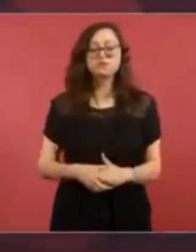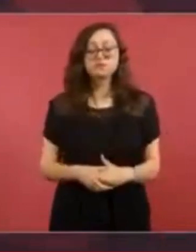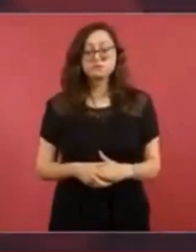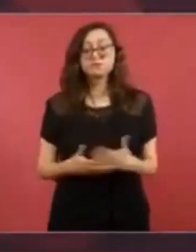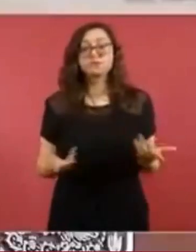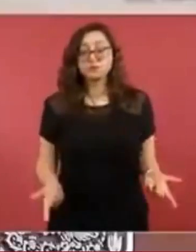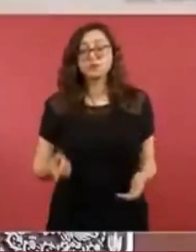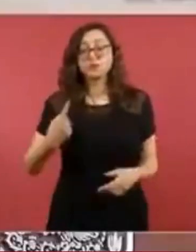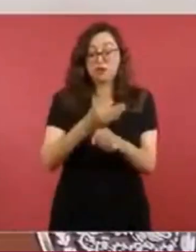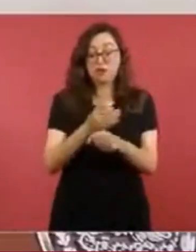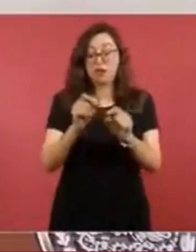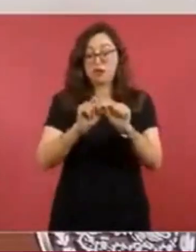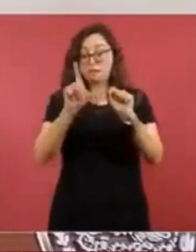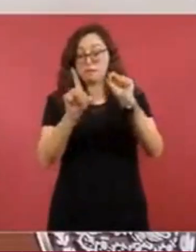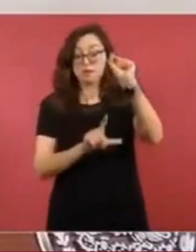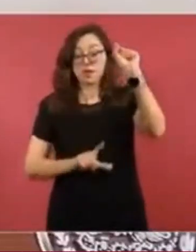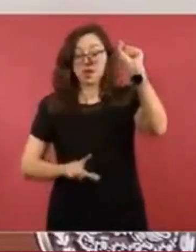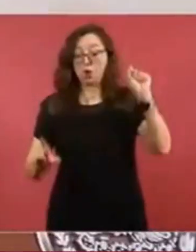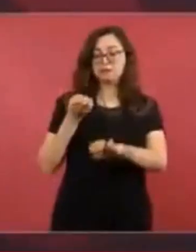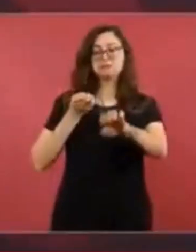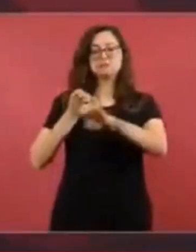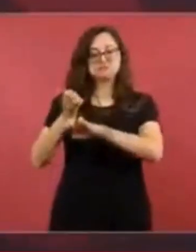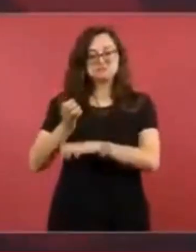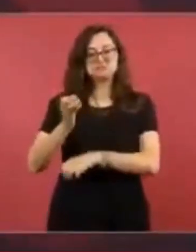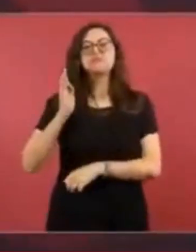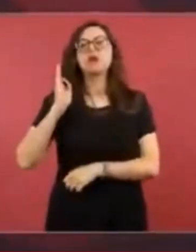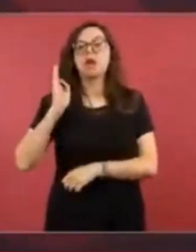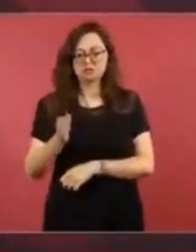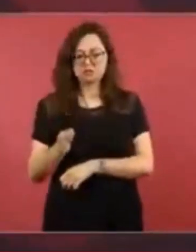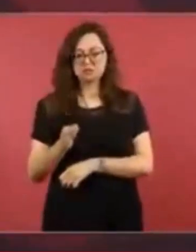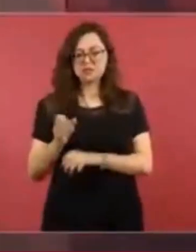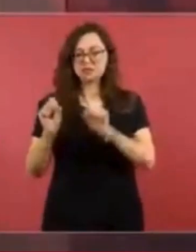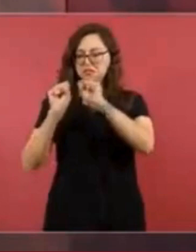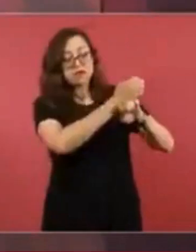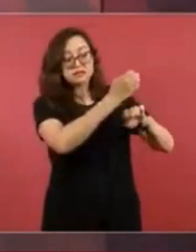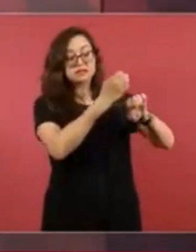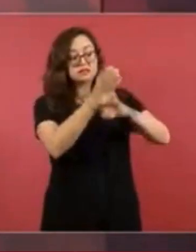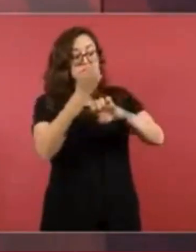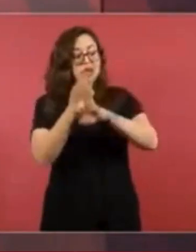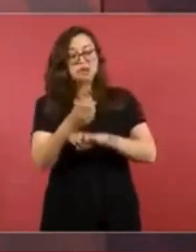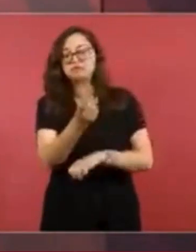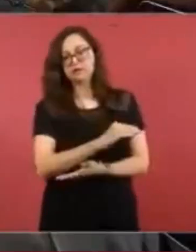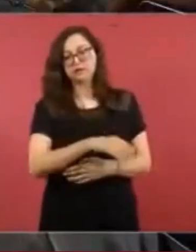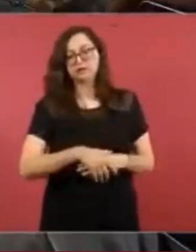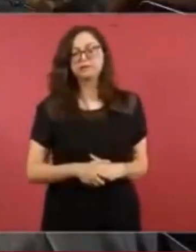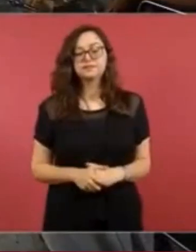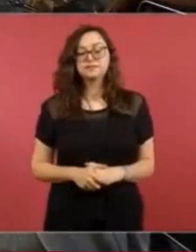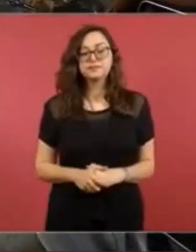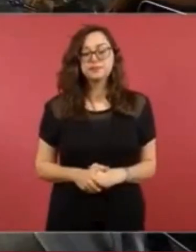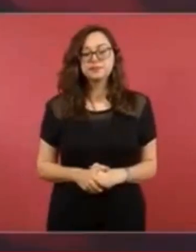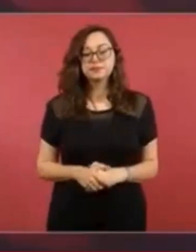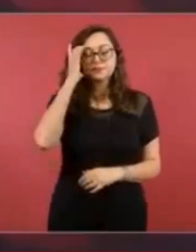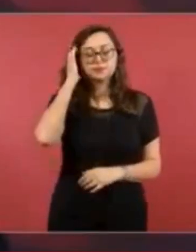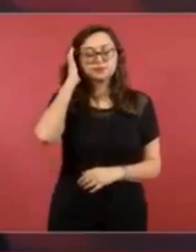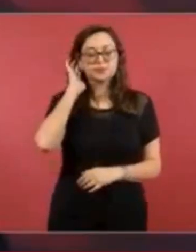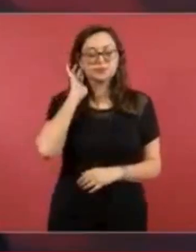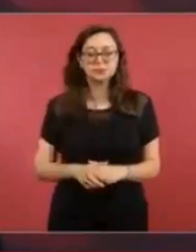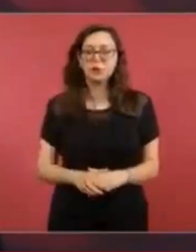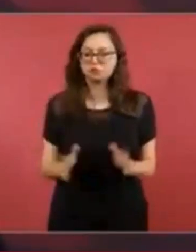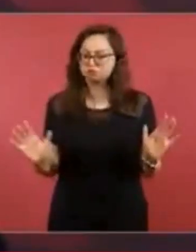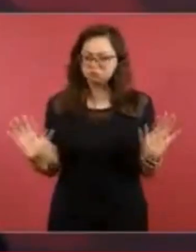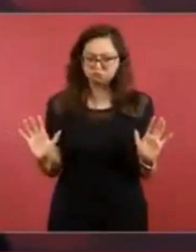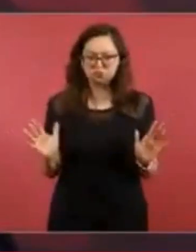avanzando. 23 estados, porque 9 los gobiernos estatales no aceptaron, 9 no. Y hay